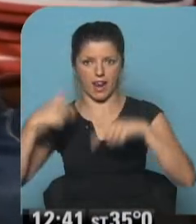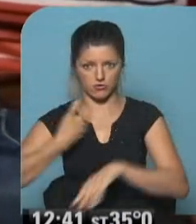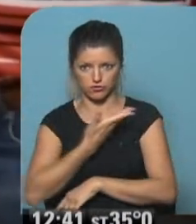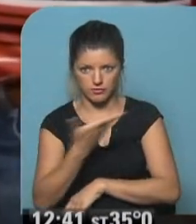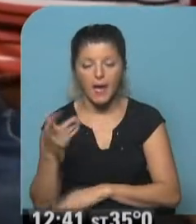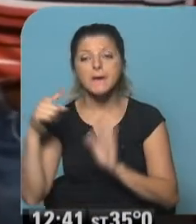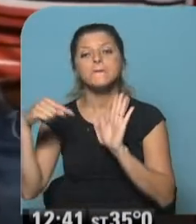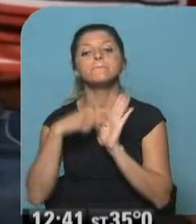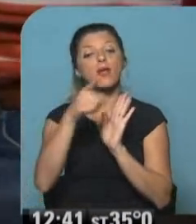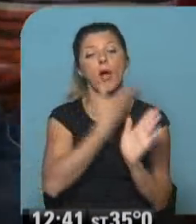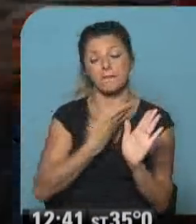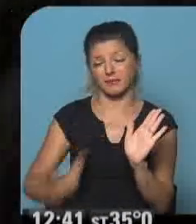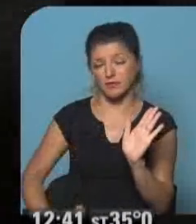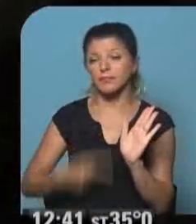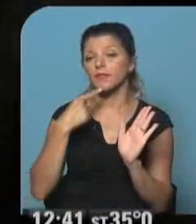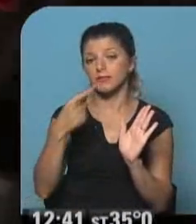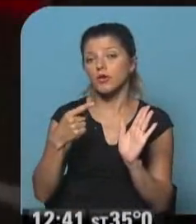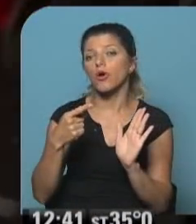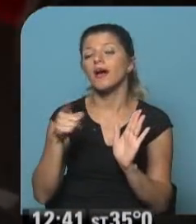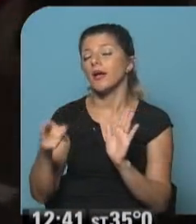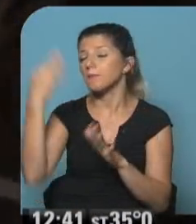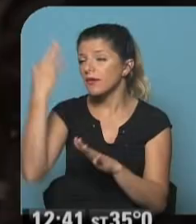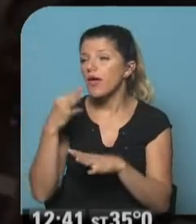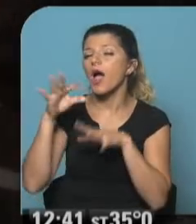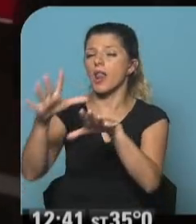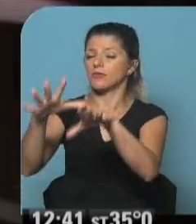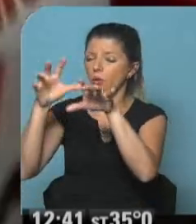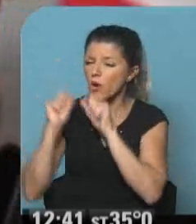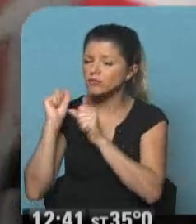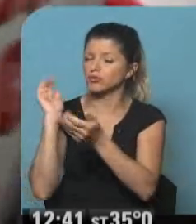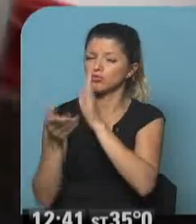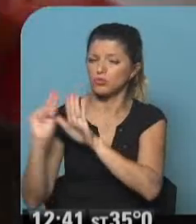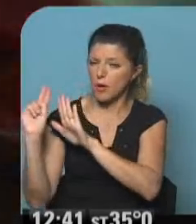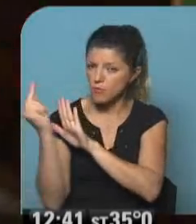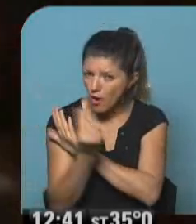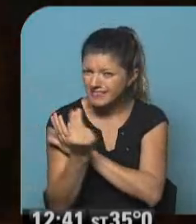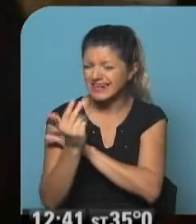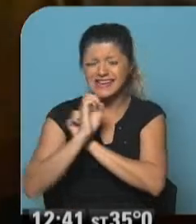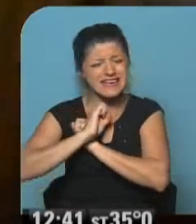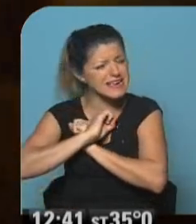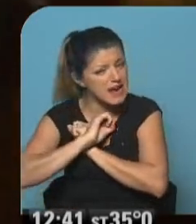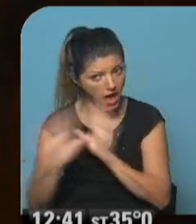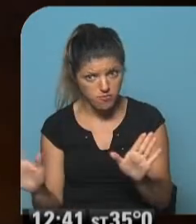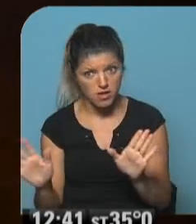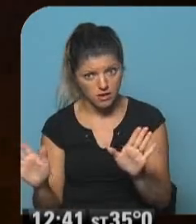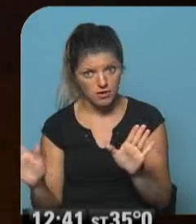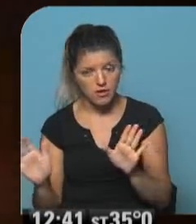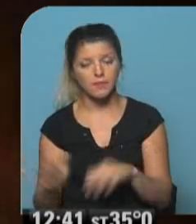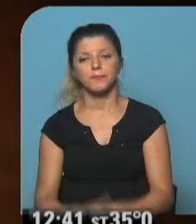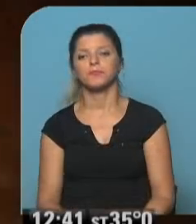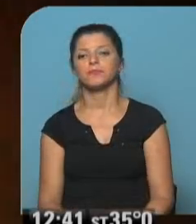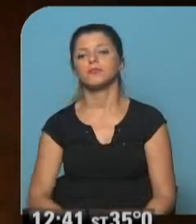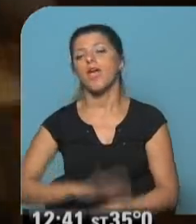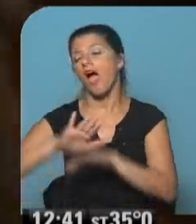como excesos y errores gravísimos los delitos de lesa humanidad por los que fue condenado su antecesor. Afuera, en las calles,